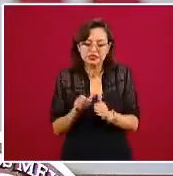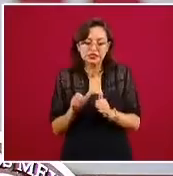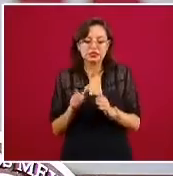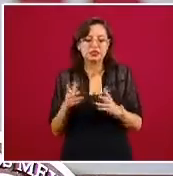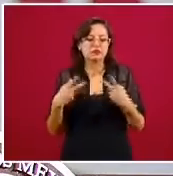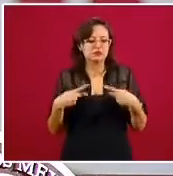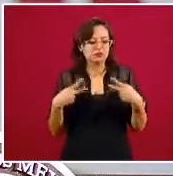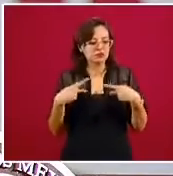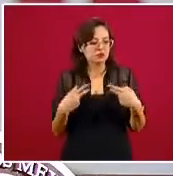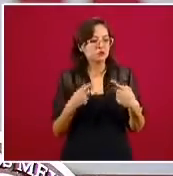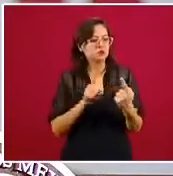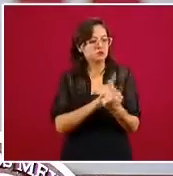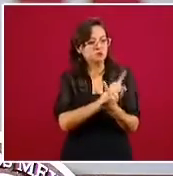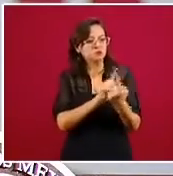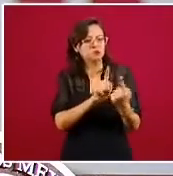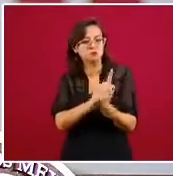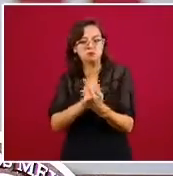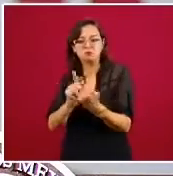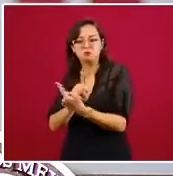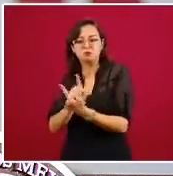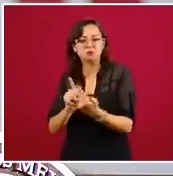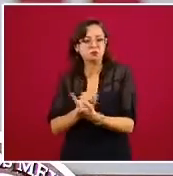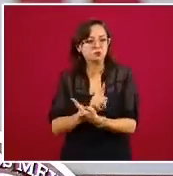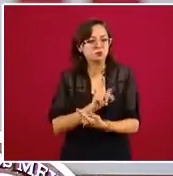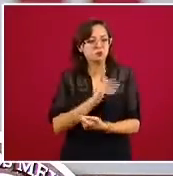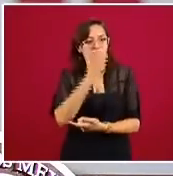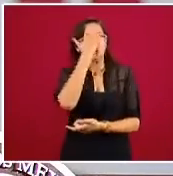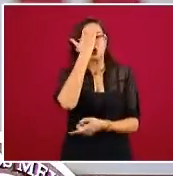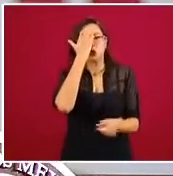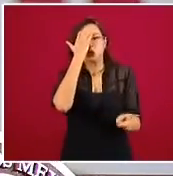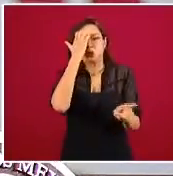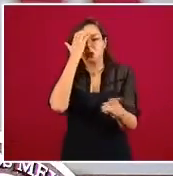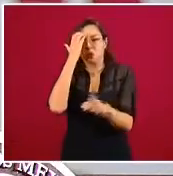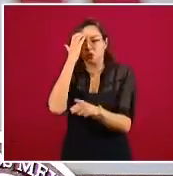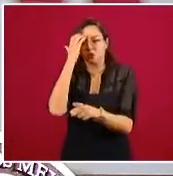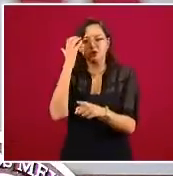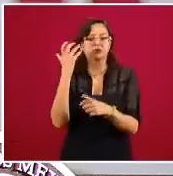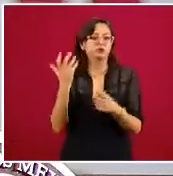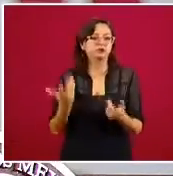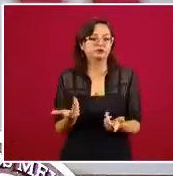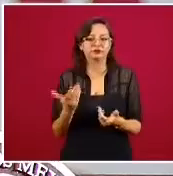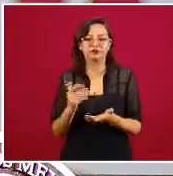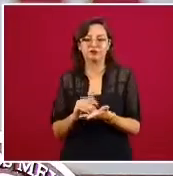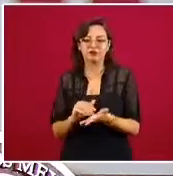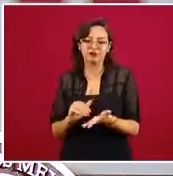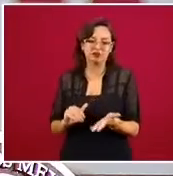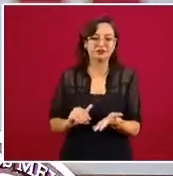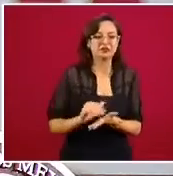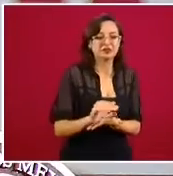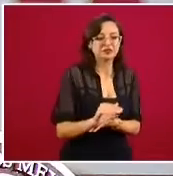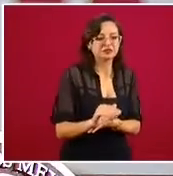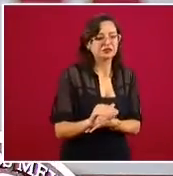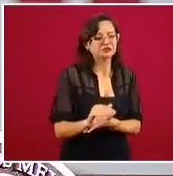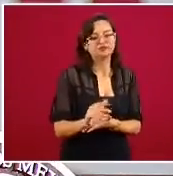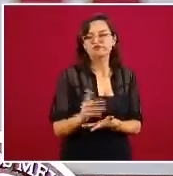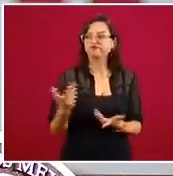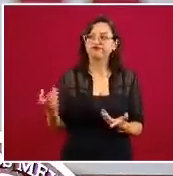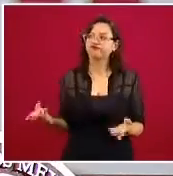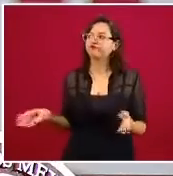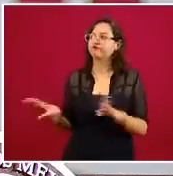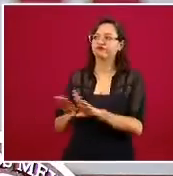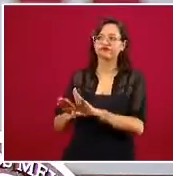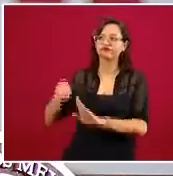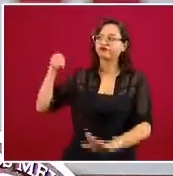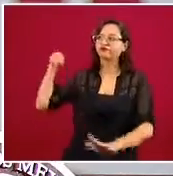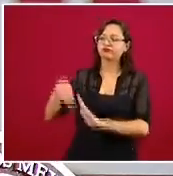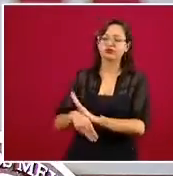menos trabajadores, pues quizás son más personales, o porque cuando van a dar de baja a las personas es porque ya van a cerrar, y entonces